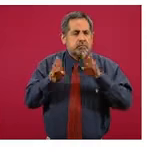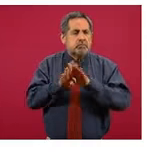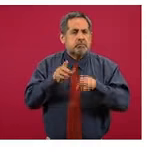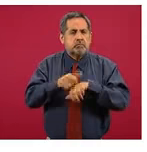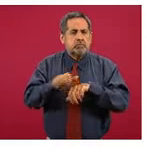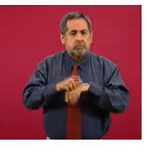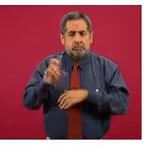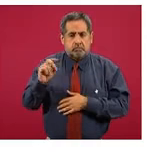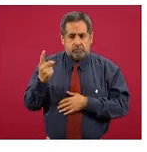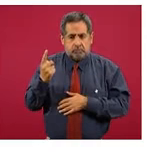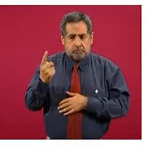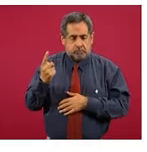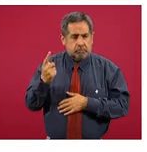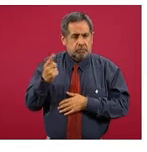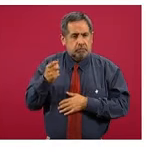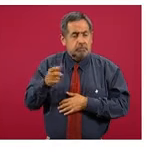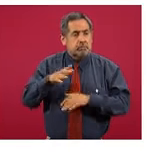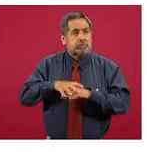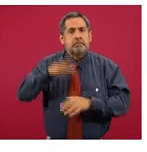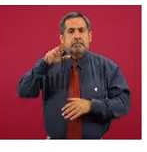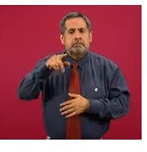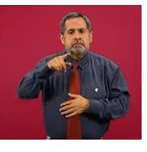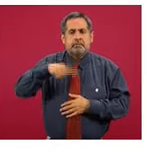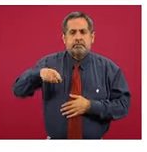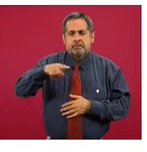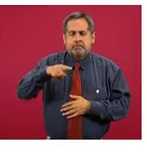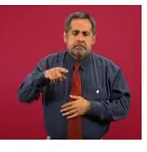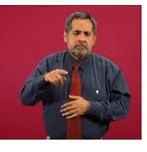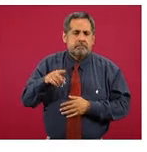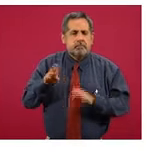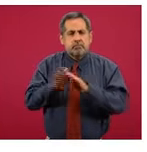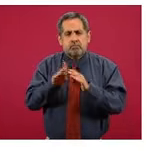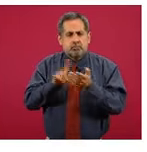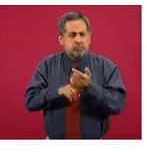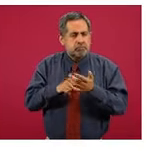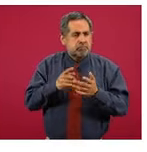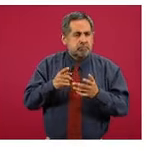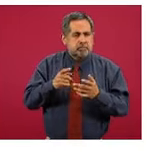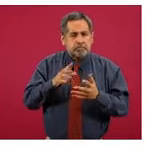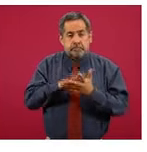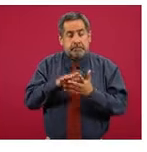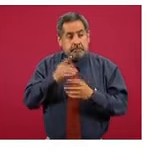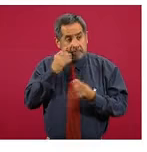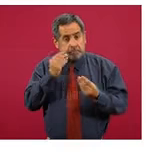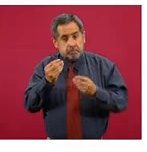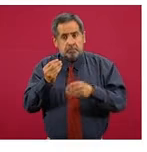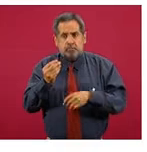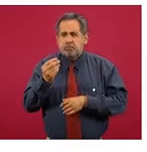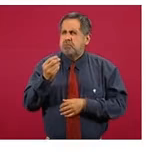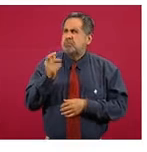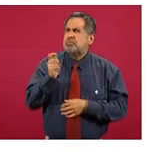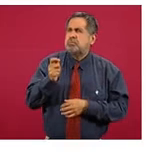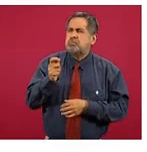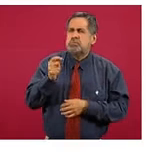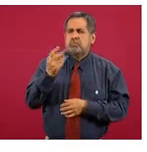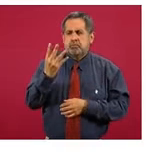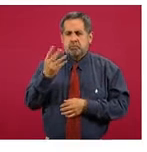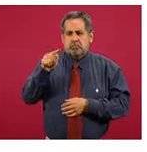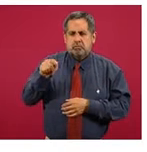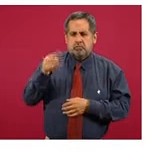es cuando tuvimos el mayor número de días, cerca de